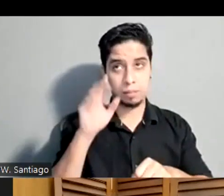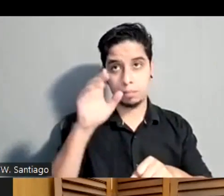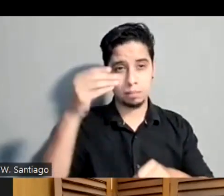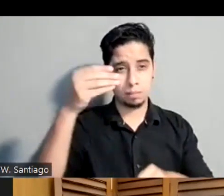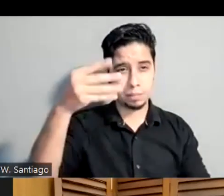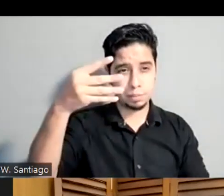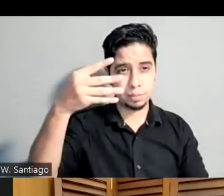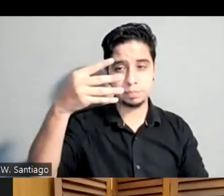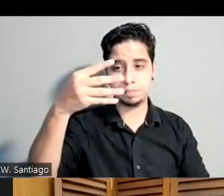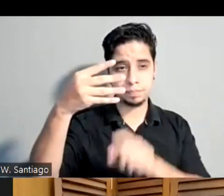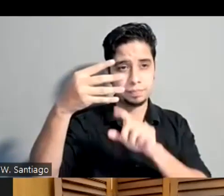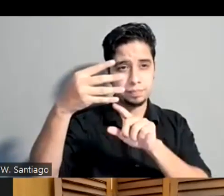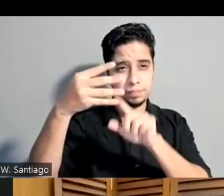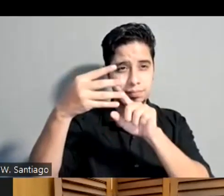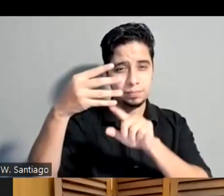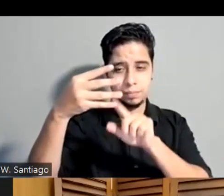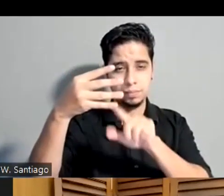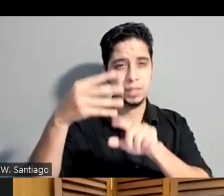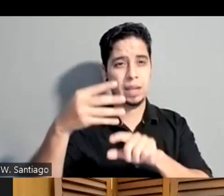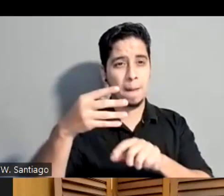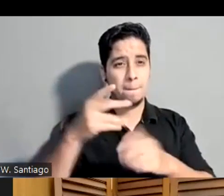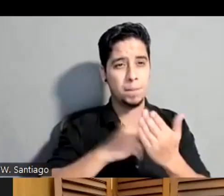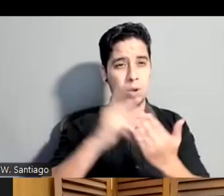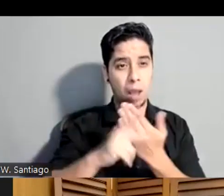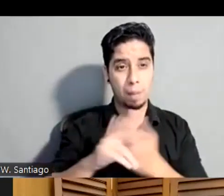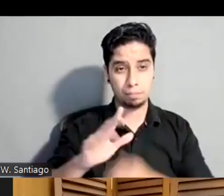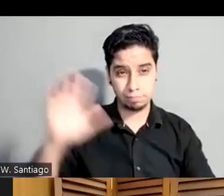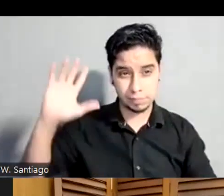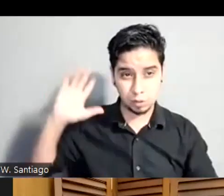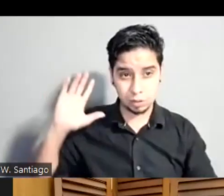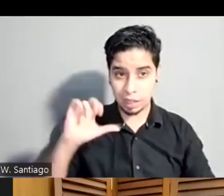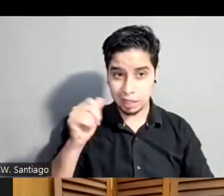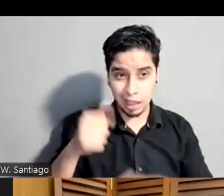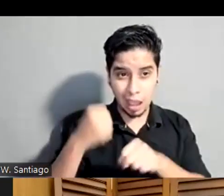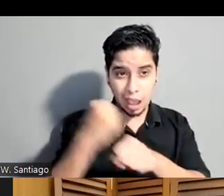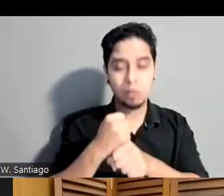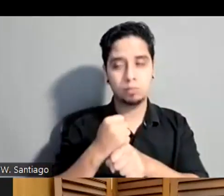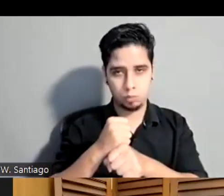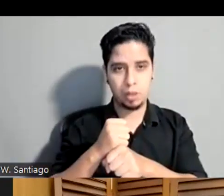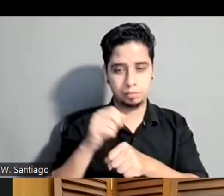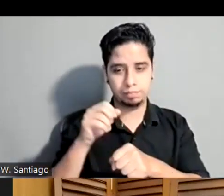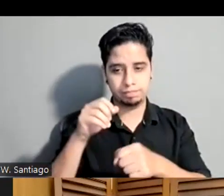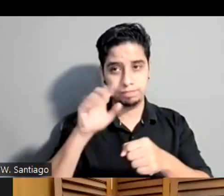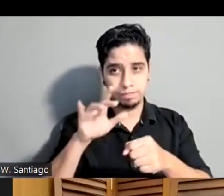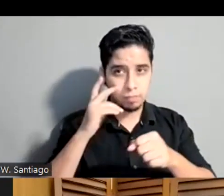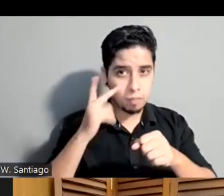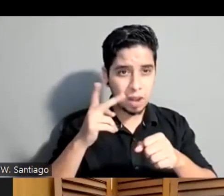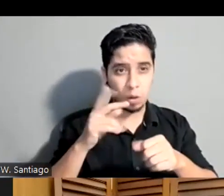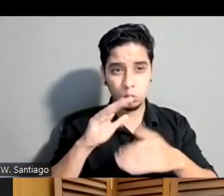en donde va a encontrar los episodios pasados por estos 10 años de Artefusión, para que usted, mira, se ponga al